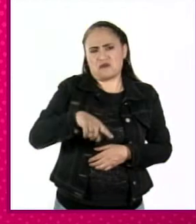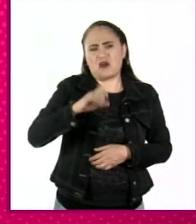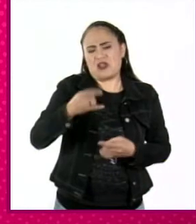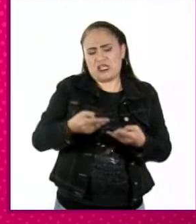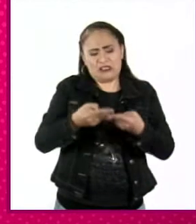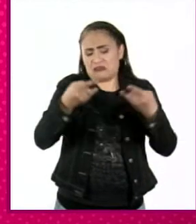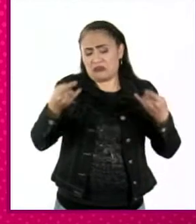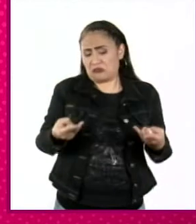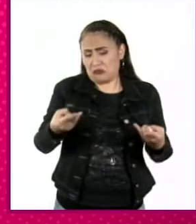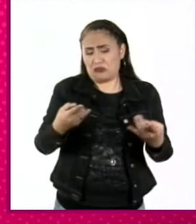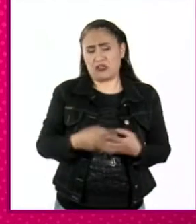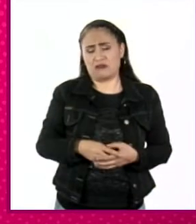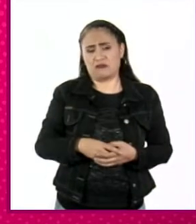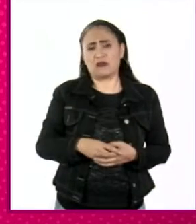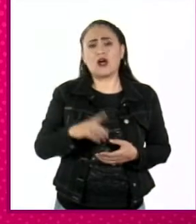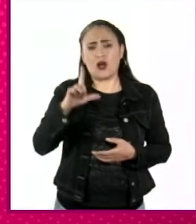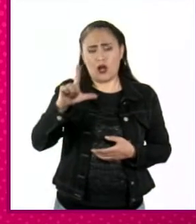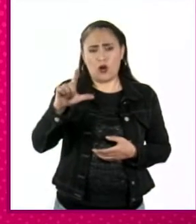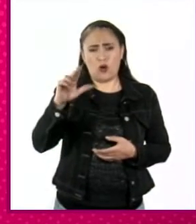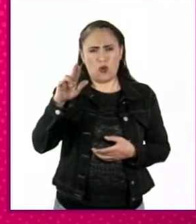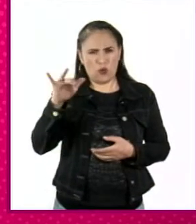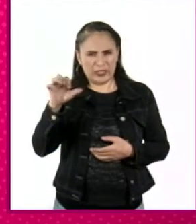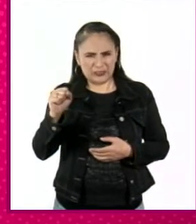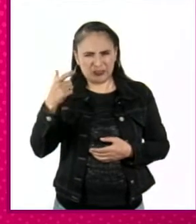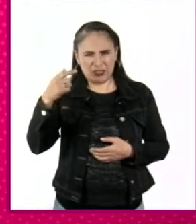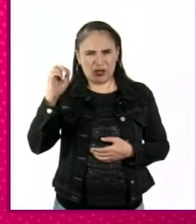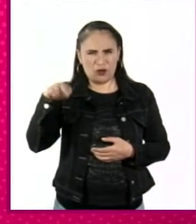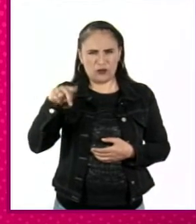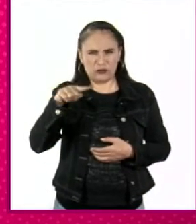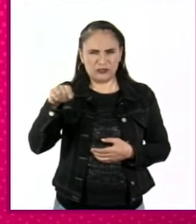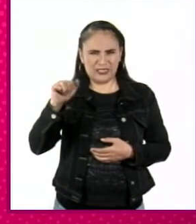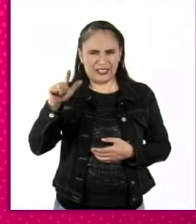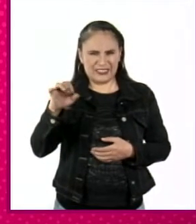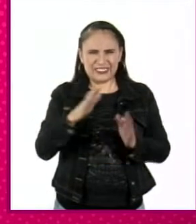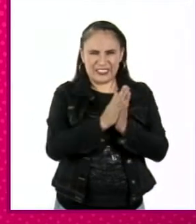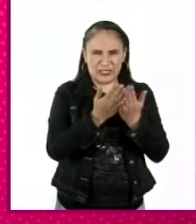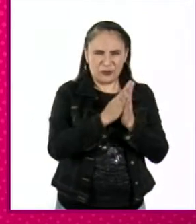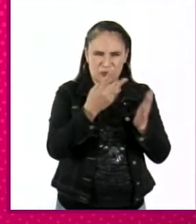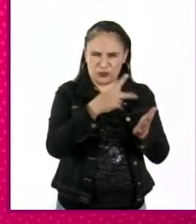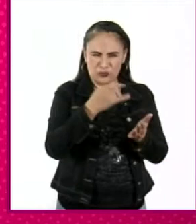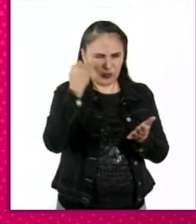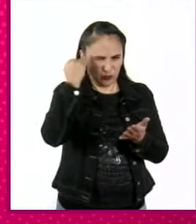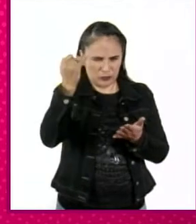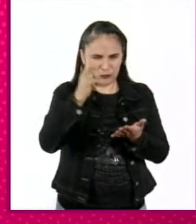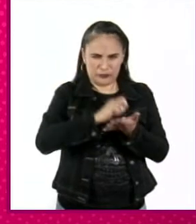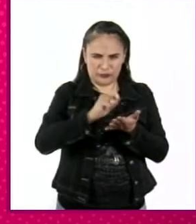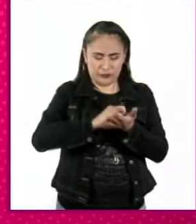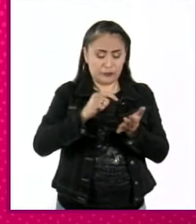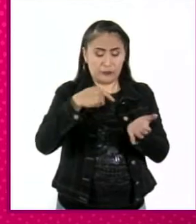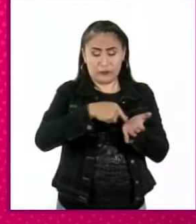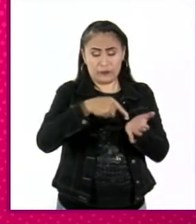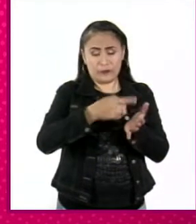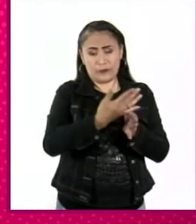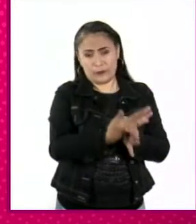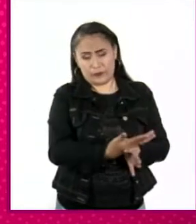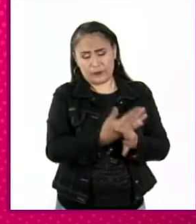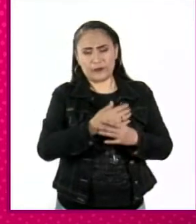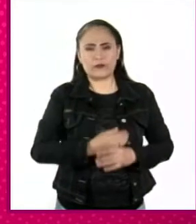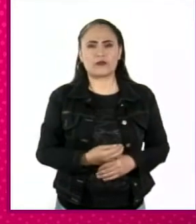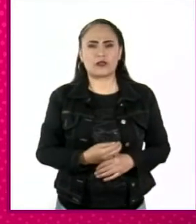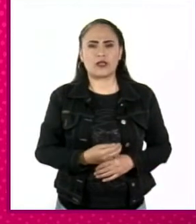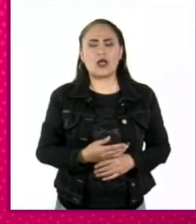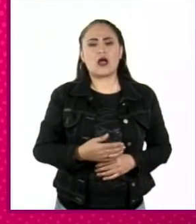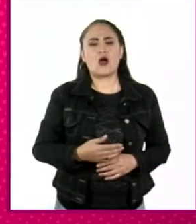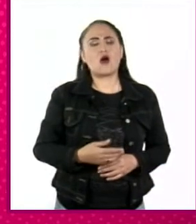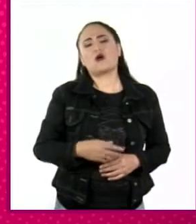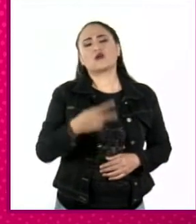hace el mismo doctor Luis González y González en la obra que menciono, pues él retrata el pueblo donde